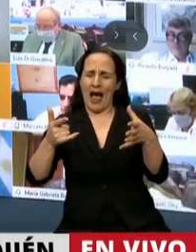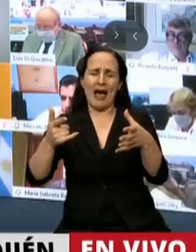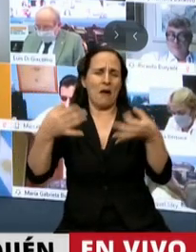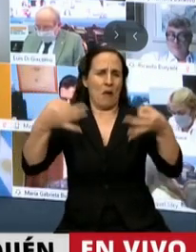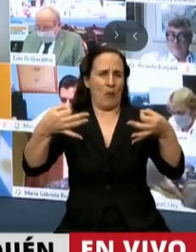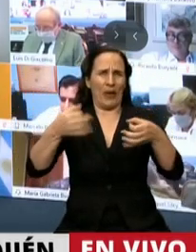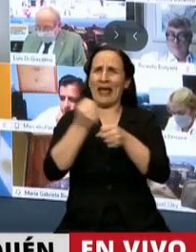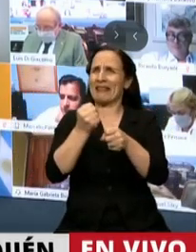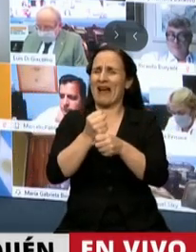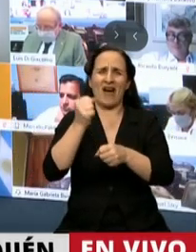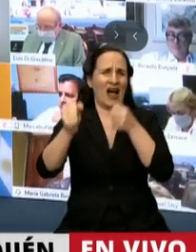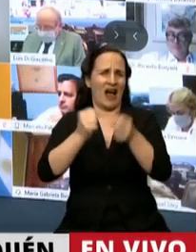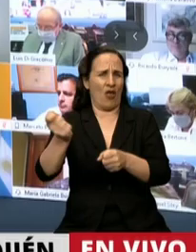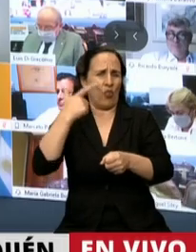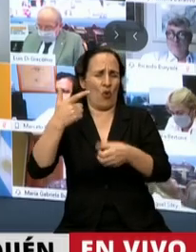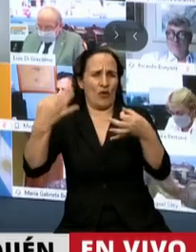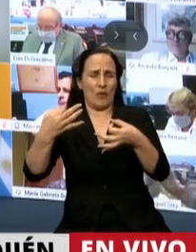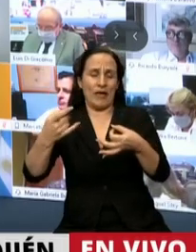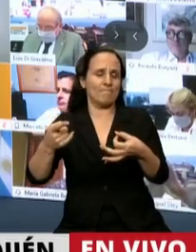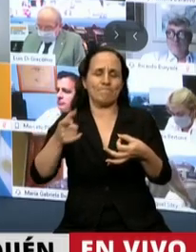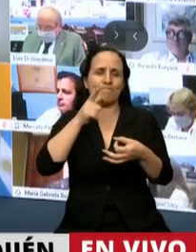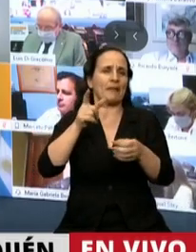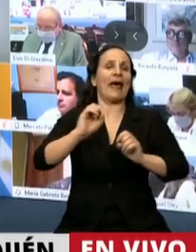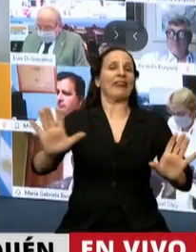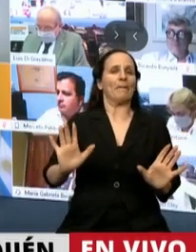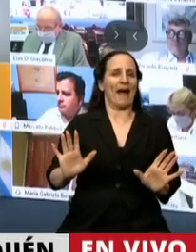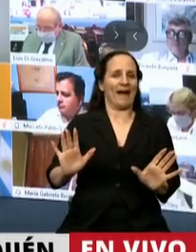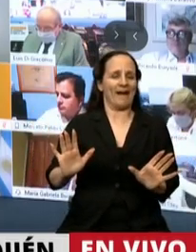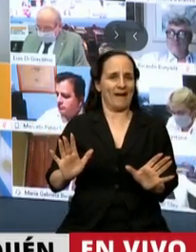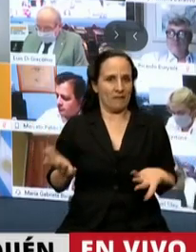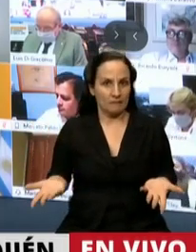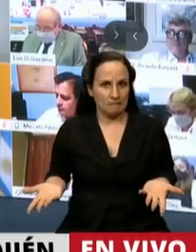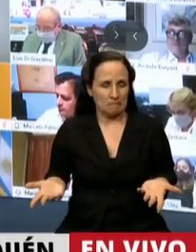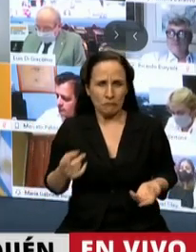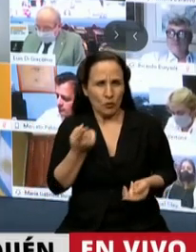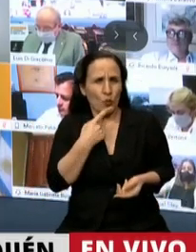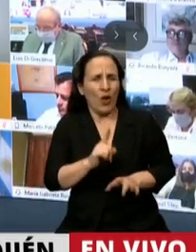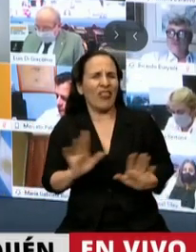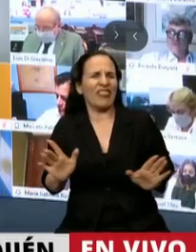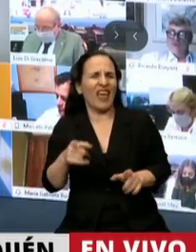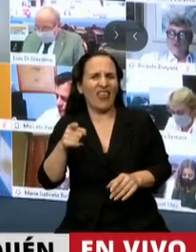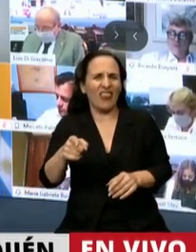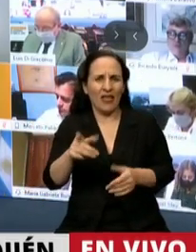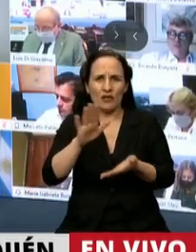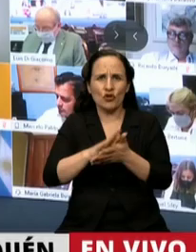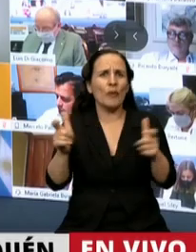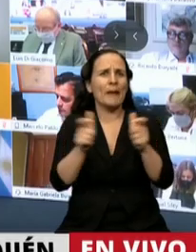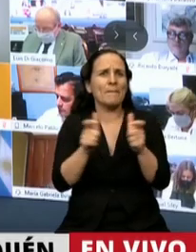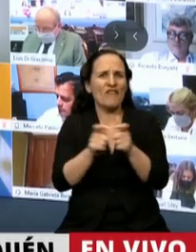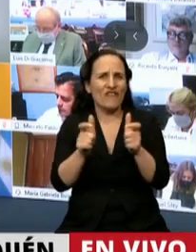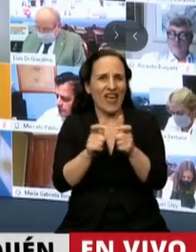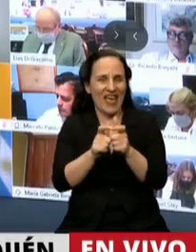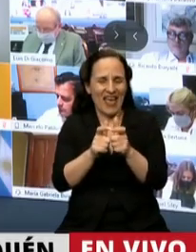buen empresario es un pecado. Y no se entienden las razones por las cuales se estableció la inmovilidad del bono de